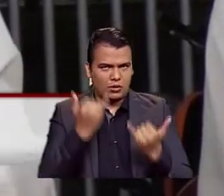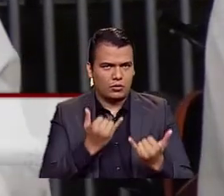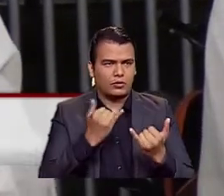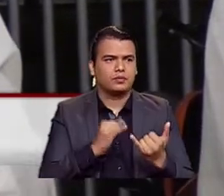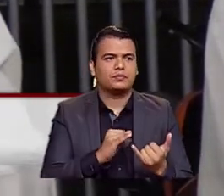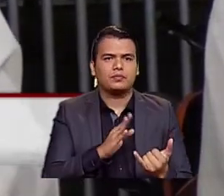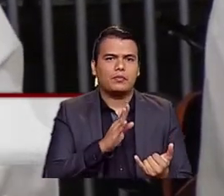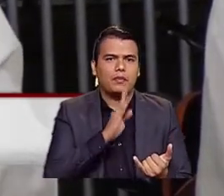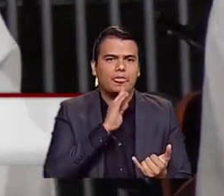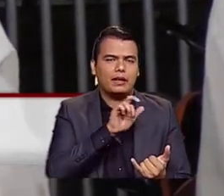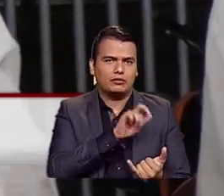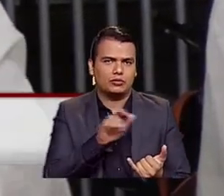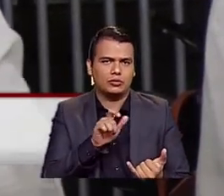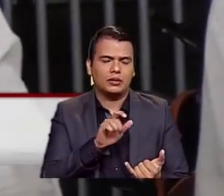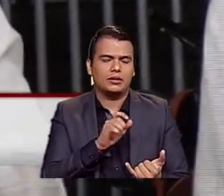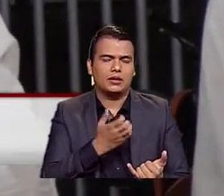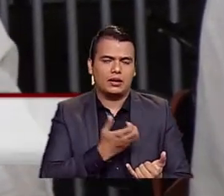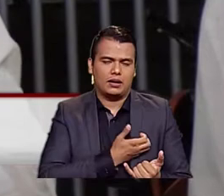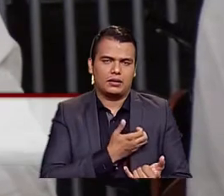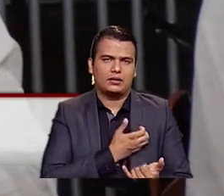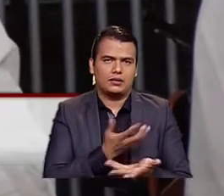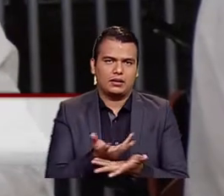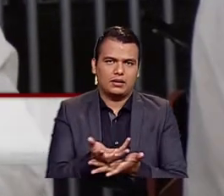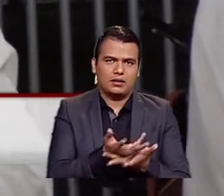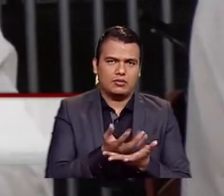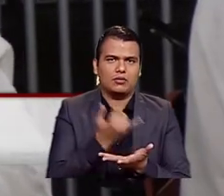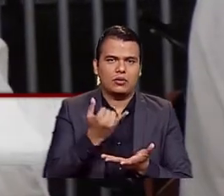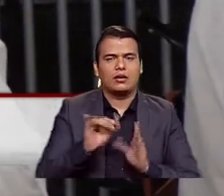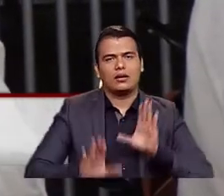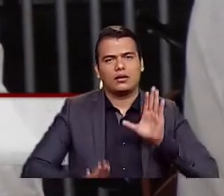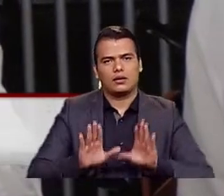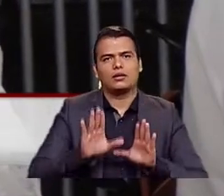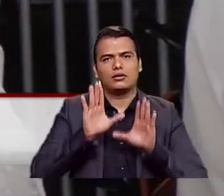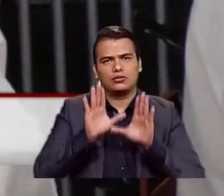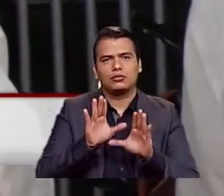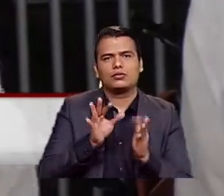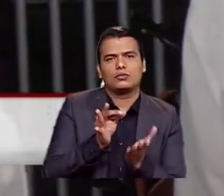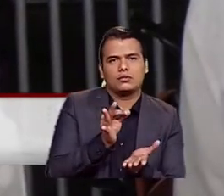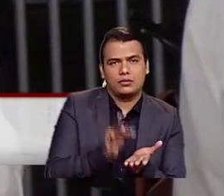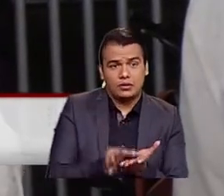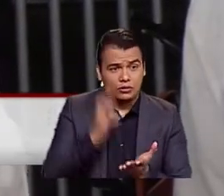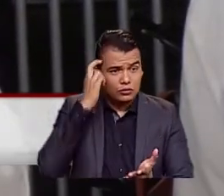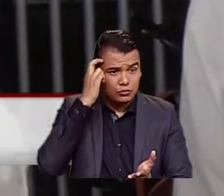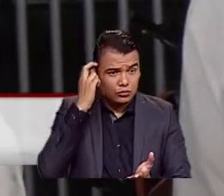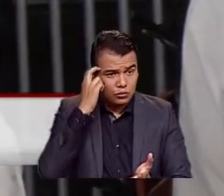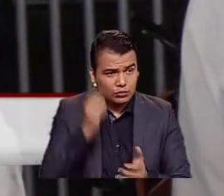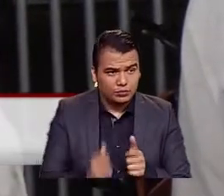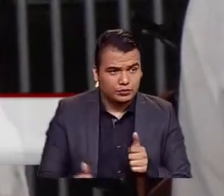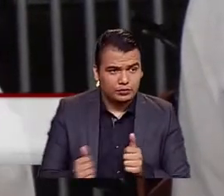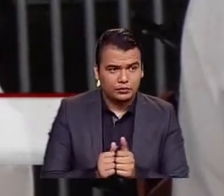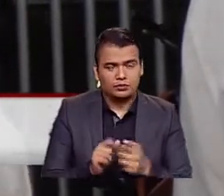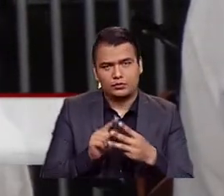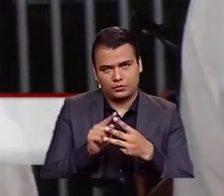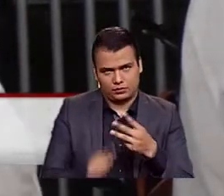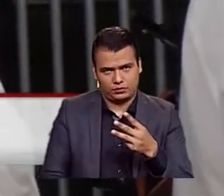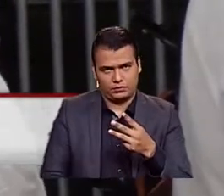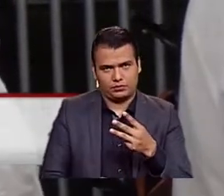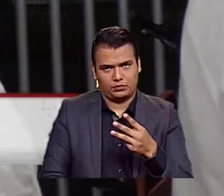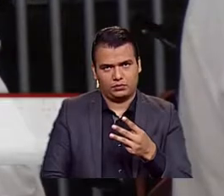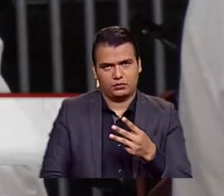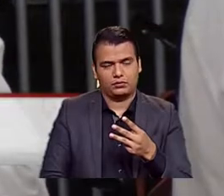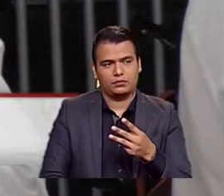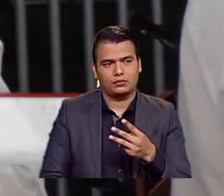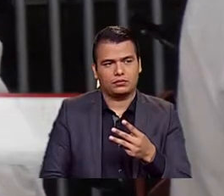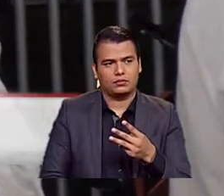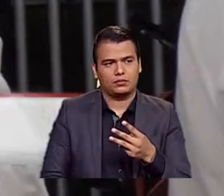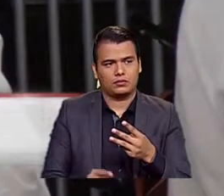con candidatos a la alcaldía de la ciudad de Quibdó, la capital del departamento del Chocó. Hoy nos acompañan tres de los siete candidatos que